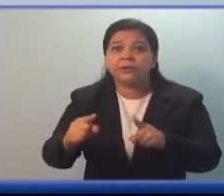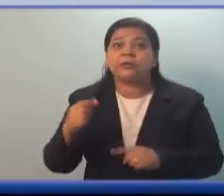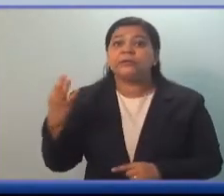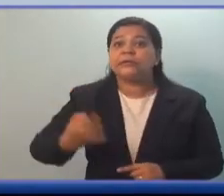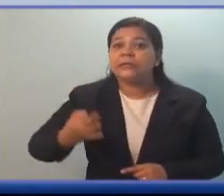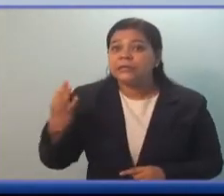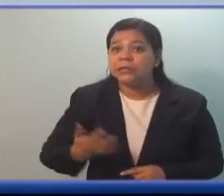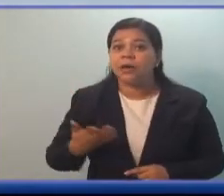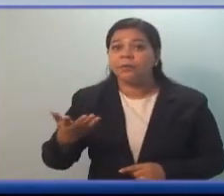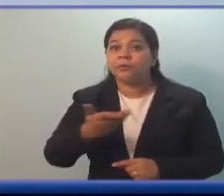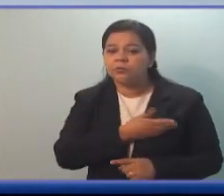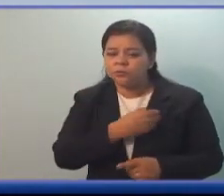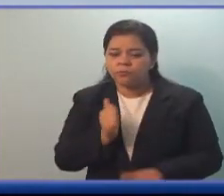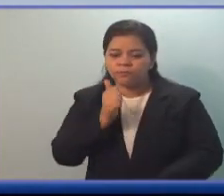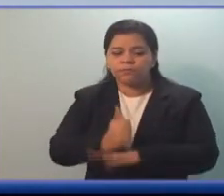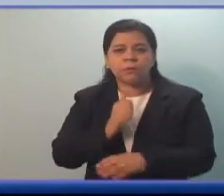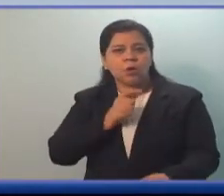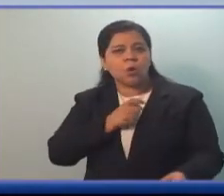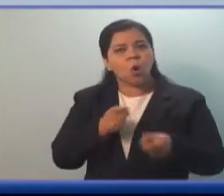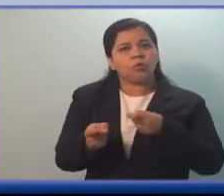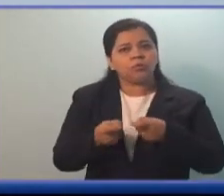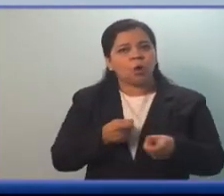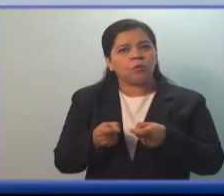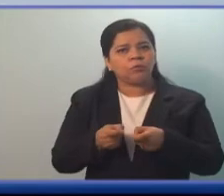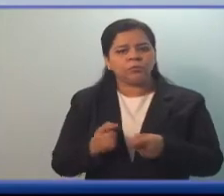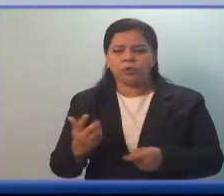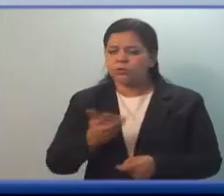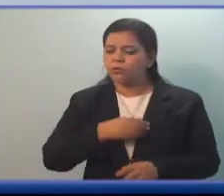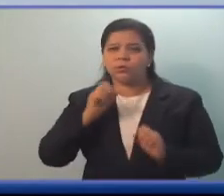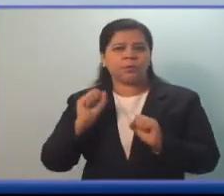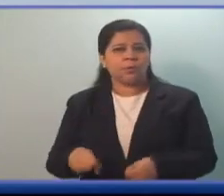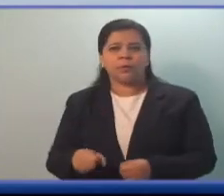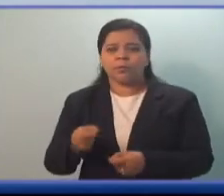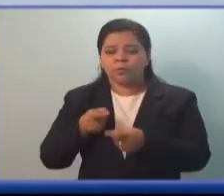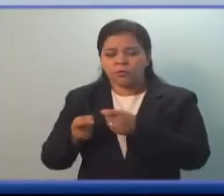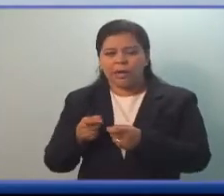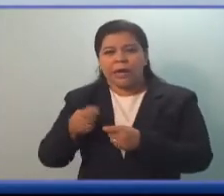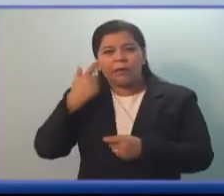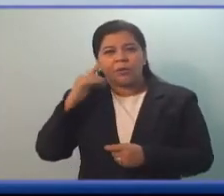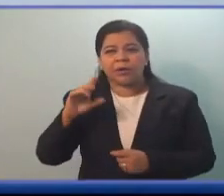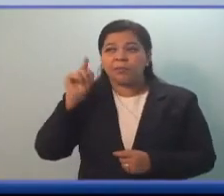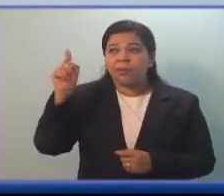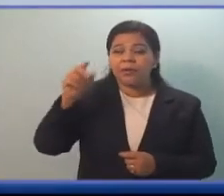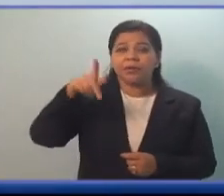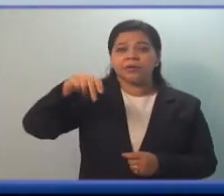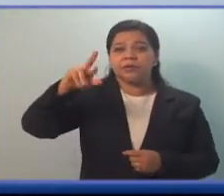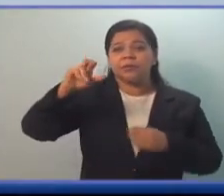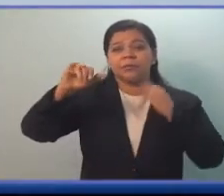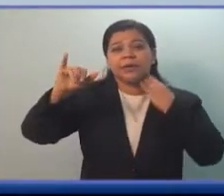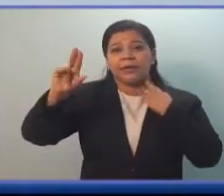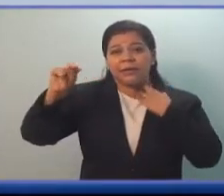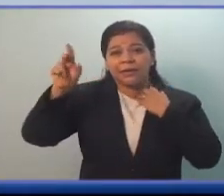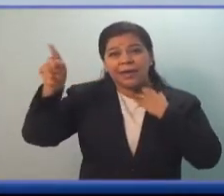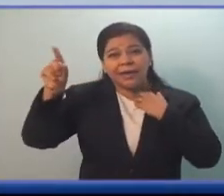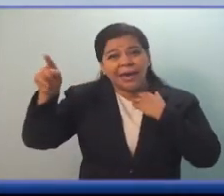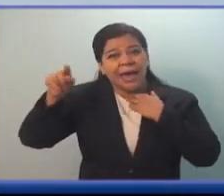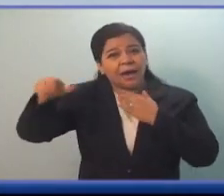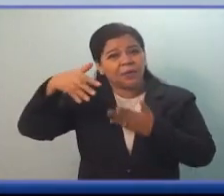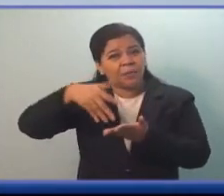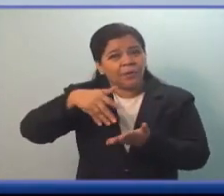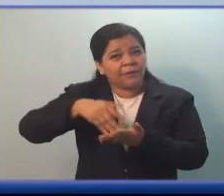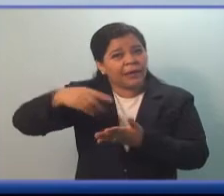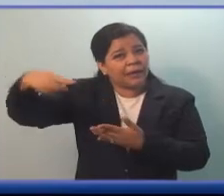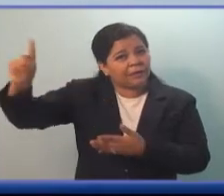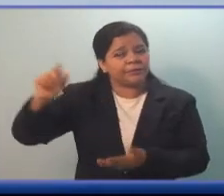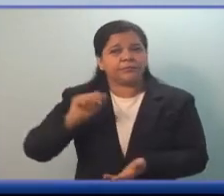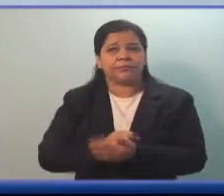necesitamos ejercer controles. No vamos a estar controlando al juez, a lo mejor de Perquín, no sabemos si llega o no llega, para decir un ejemplo, ¿verdad? No estoy diciendo de Perquín,